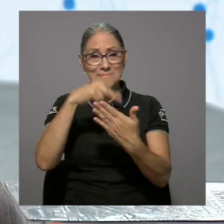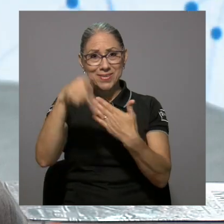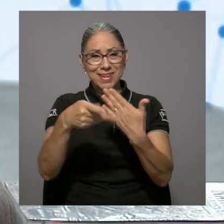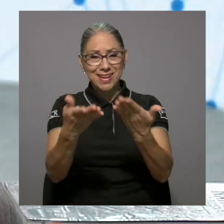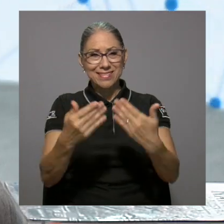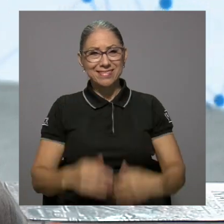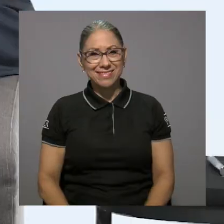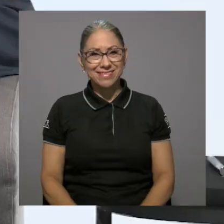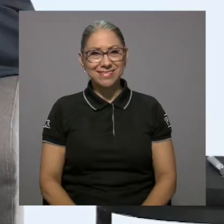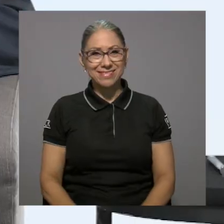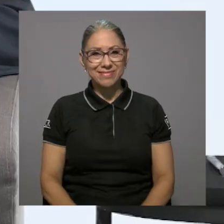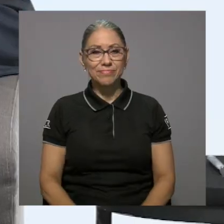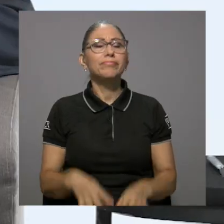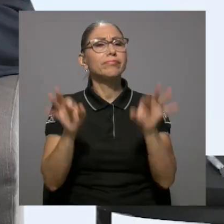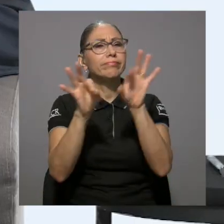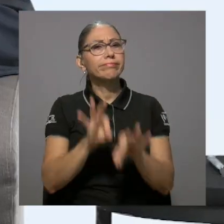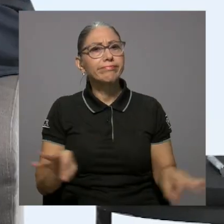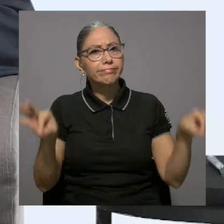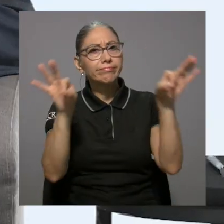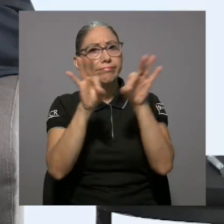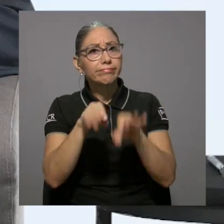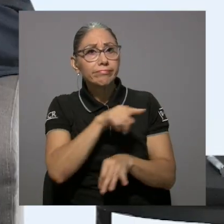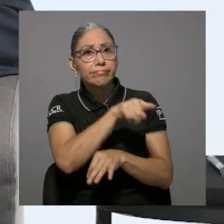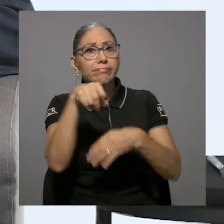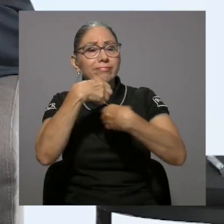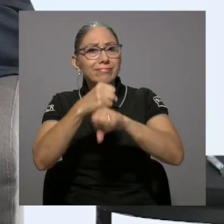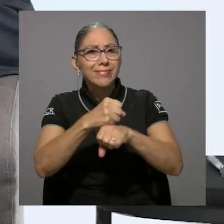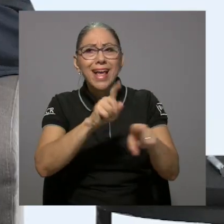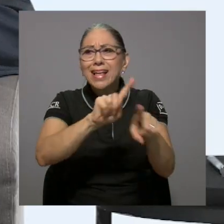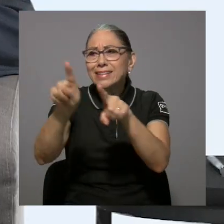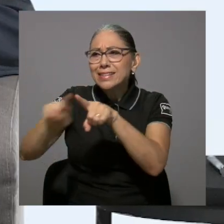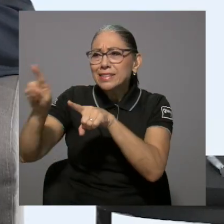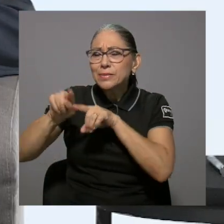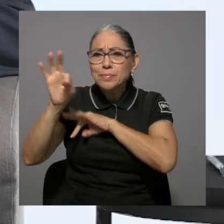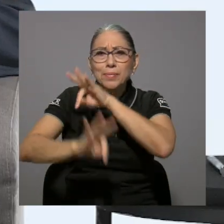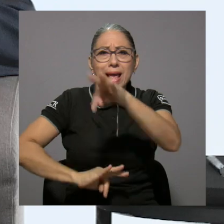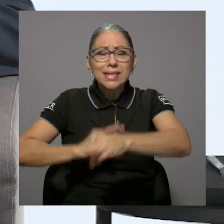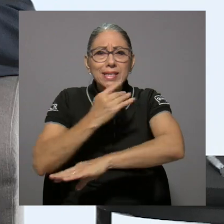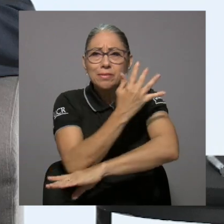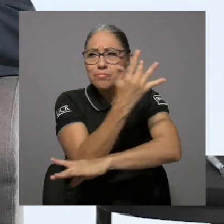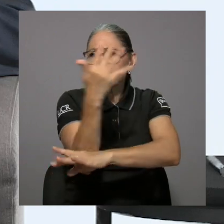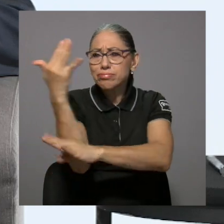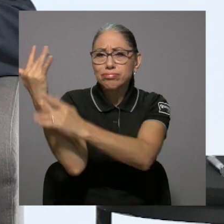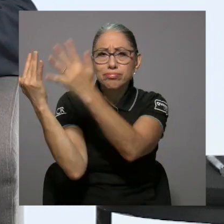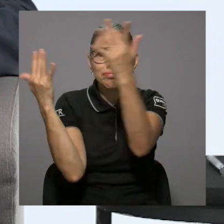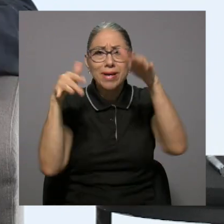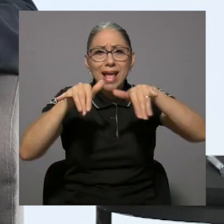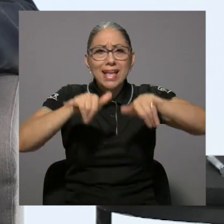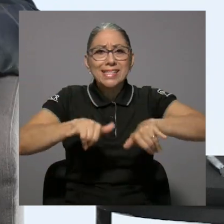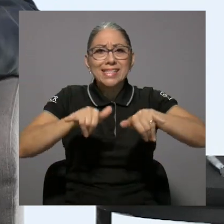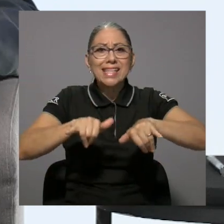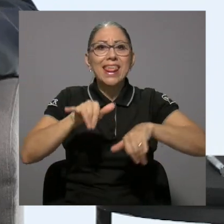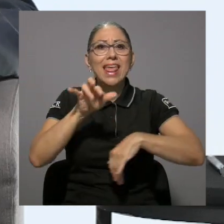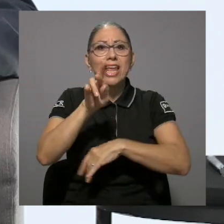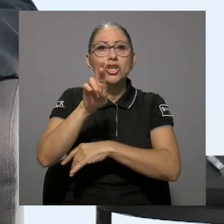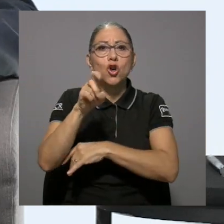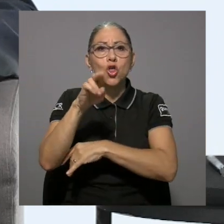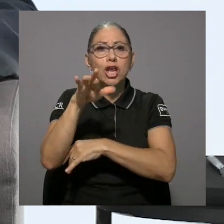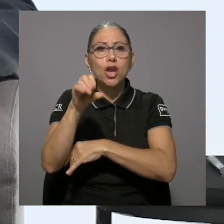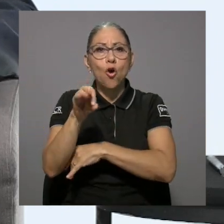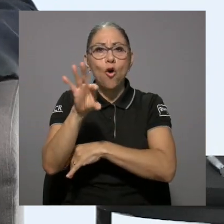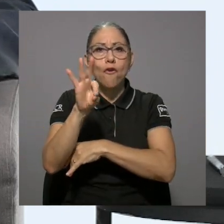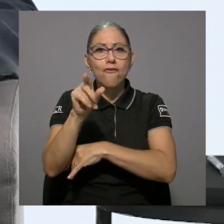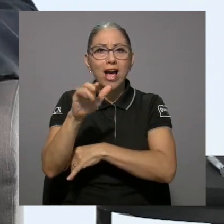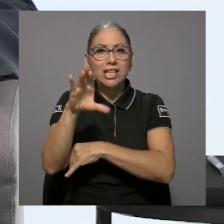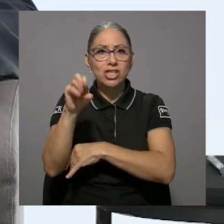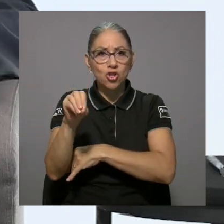hoy. Laura, muy importante lo que ustedes hicieron, especies vegetales en la sede Rodrigo Facio. Pero antes de hablar